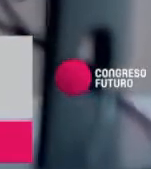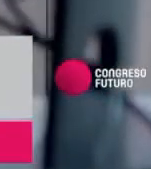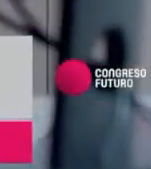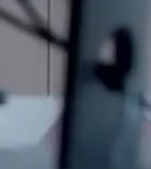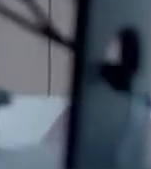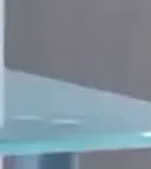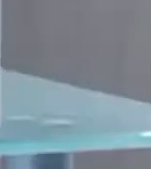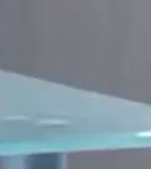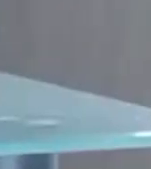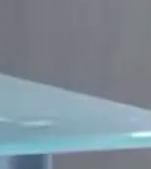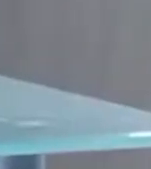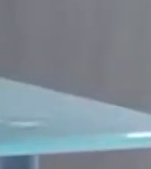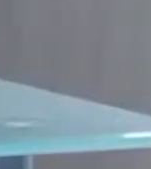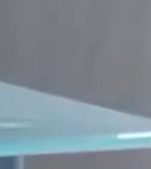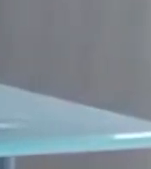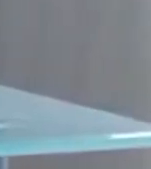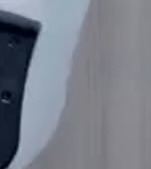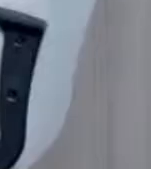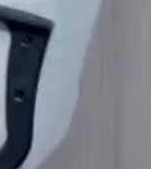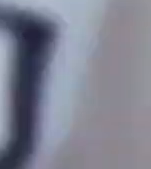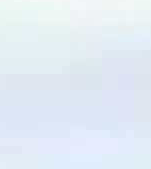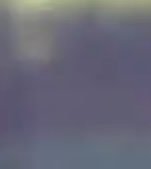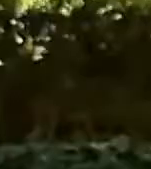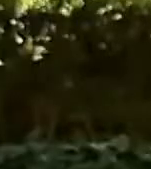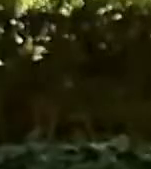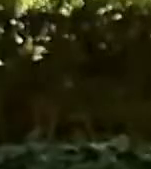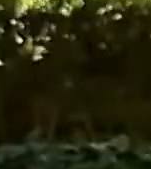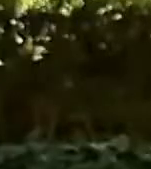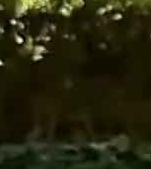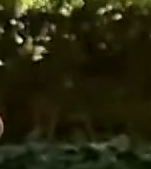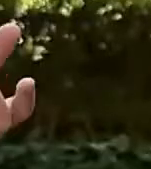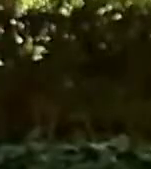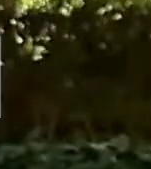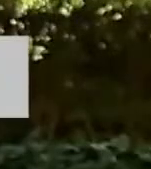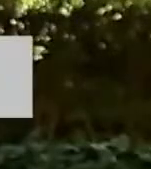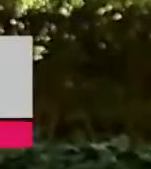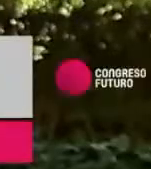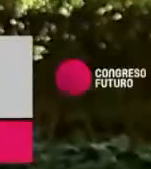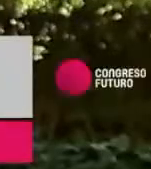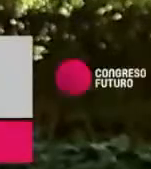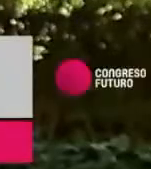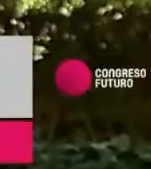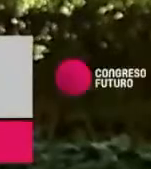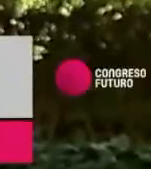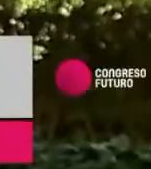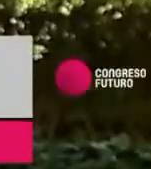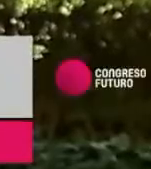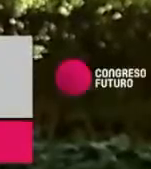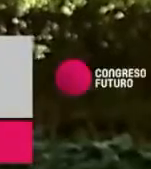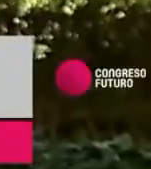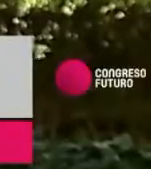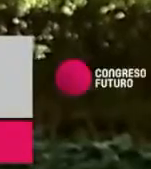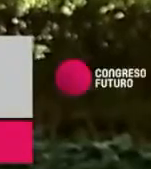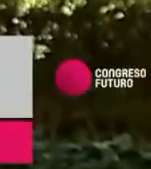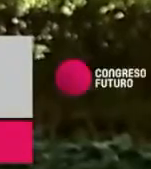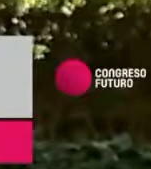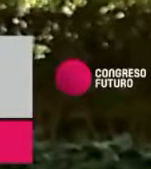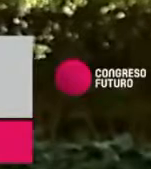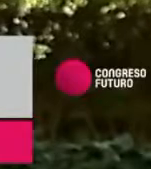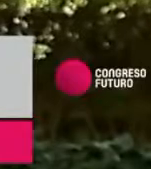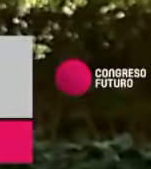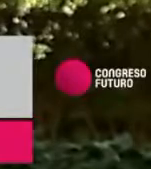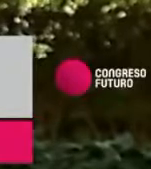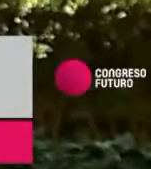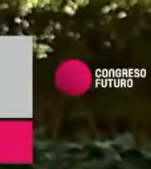en esta materia. Lo que se logra es hacer contacto con estas mentes y después ayudarnos a trabajar los proyectos dentro